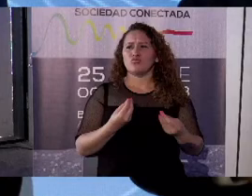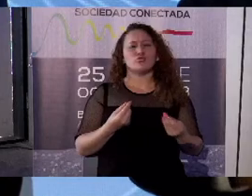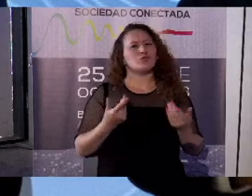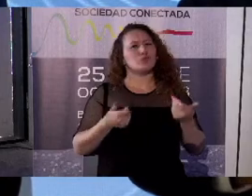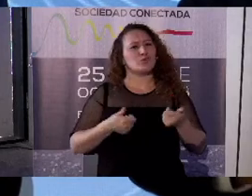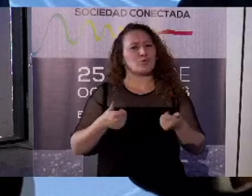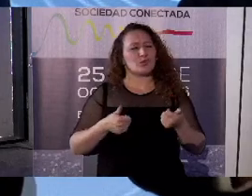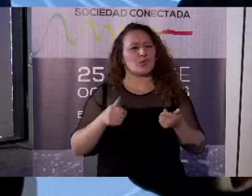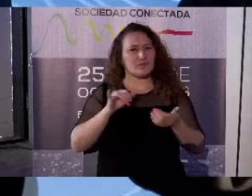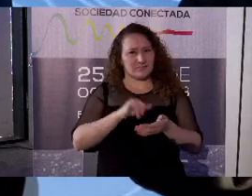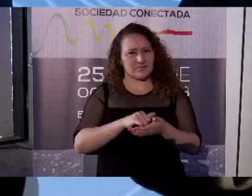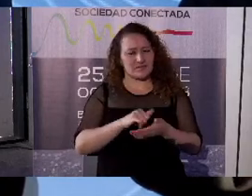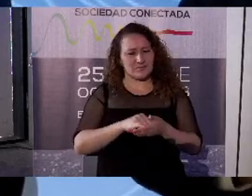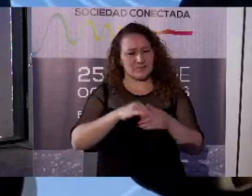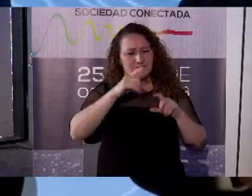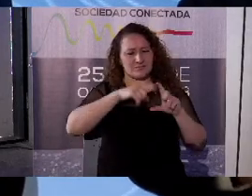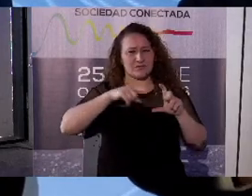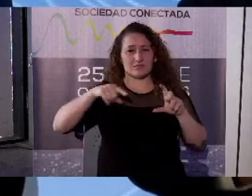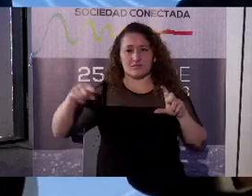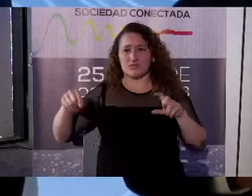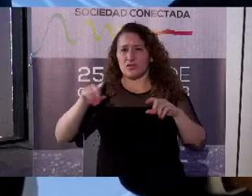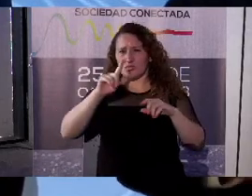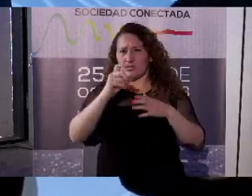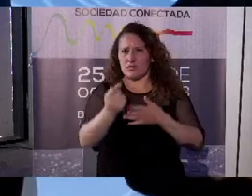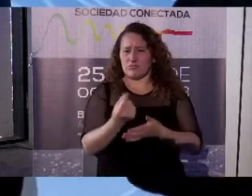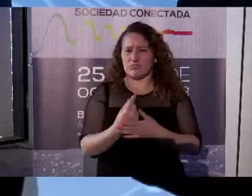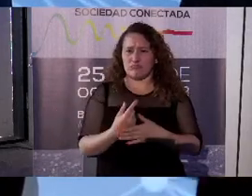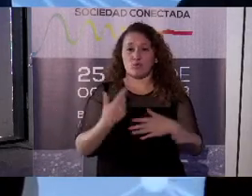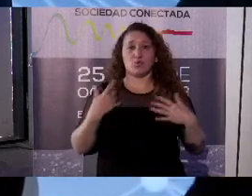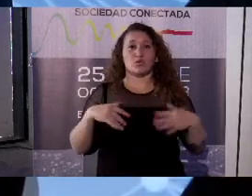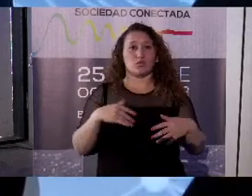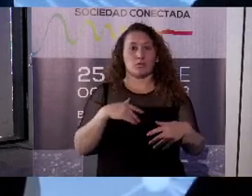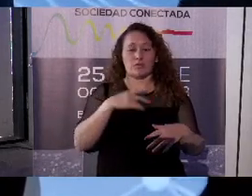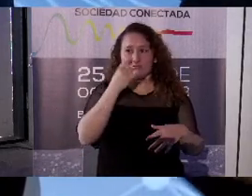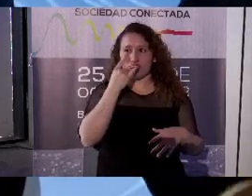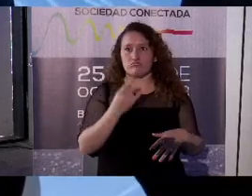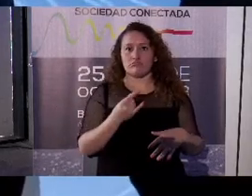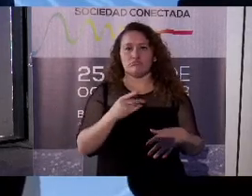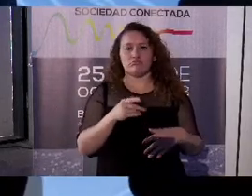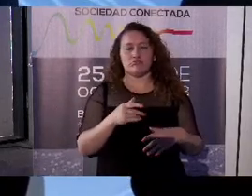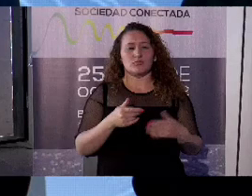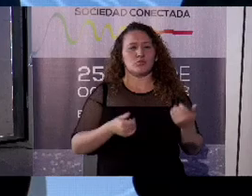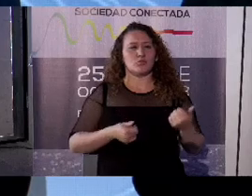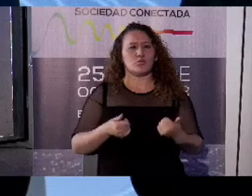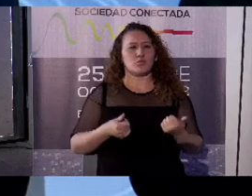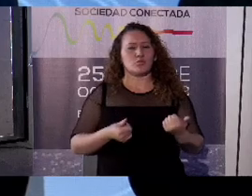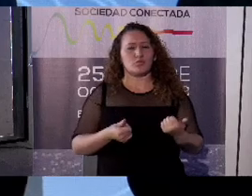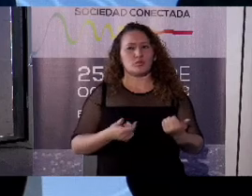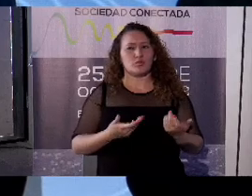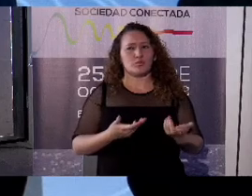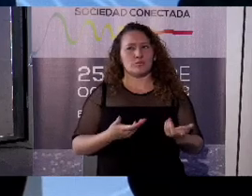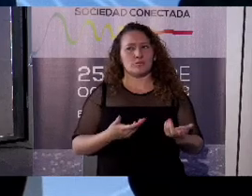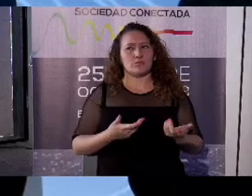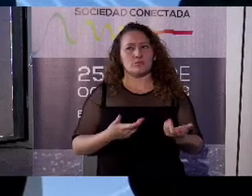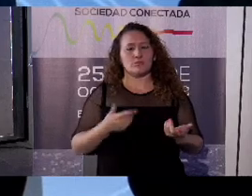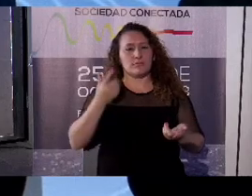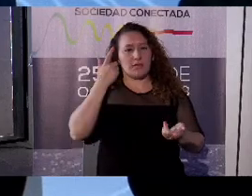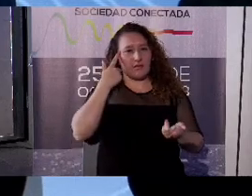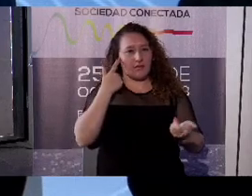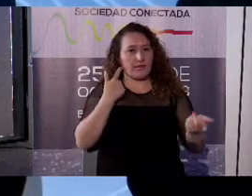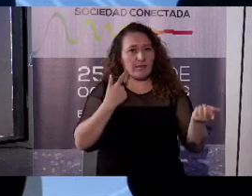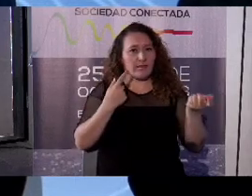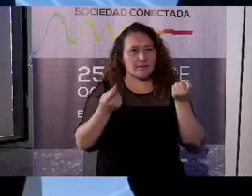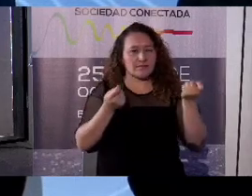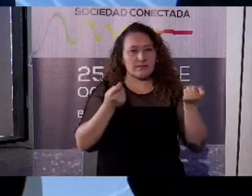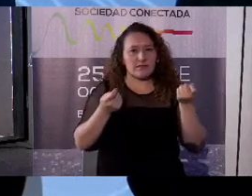banda hay una pregunta sumamente interesante que habla sobre cómo cómo generar estrategias efectivas de